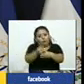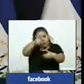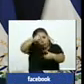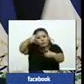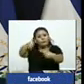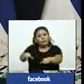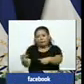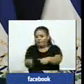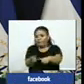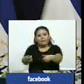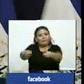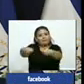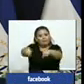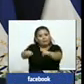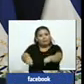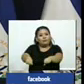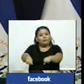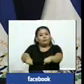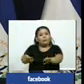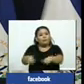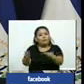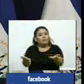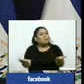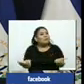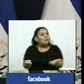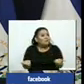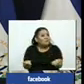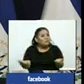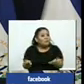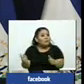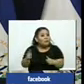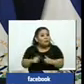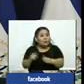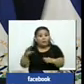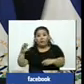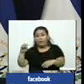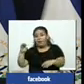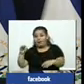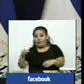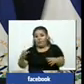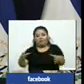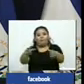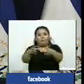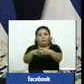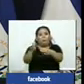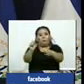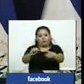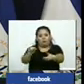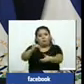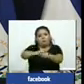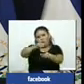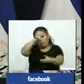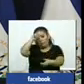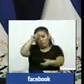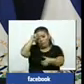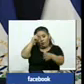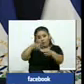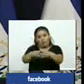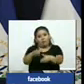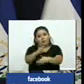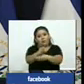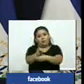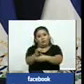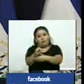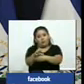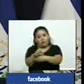convenio que están redactando con la Organización de Estados Americanos para poder trabajar de la mano con la CICIG directamente sin